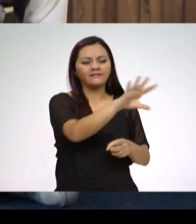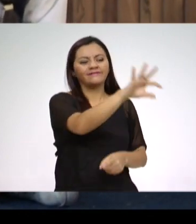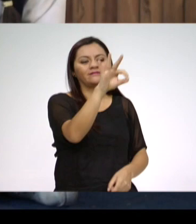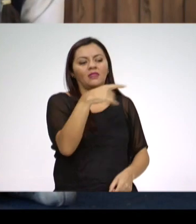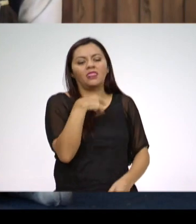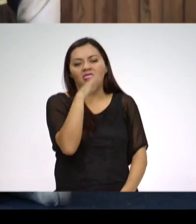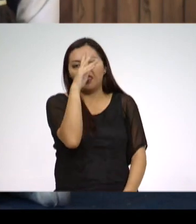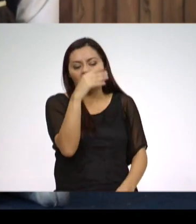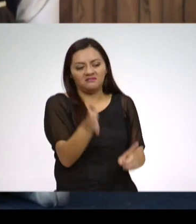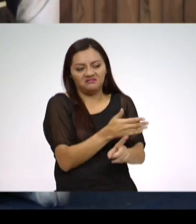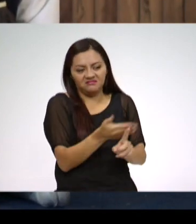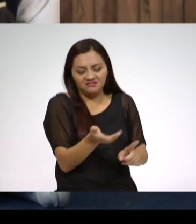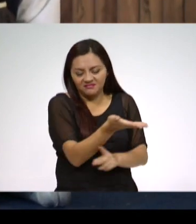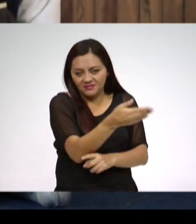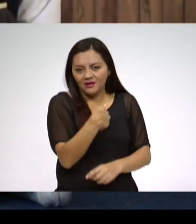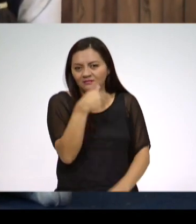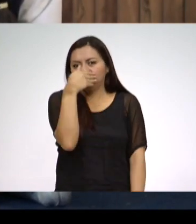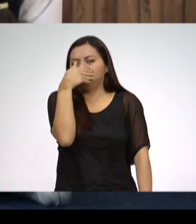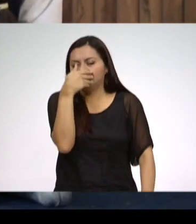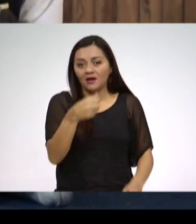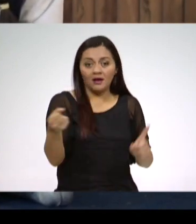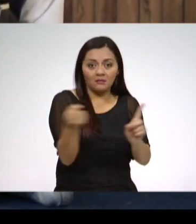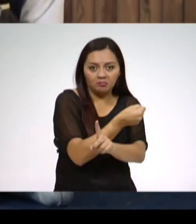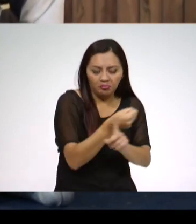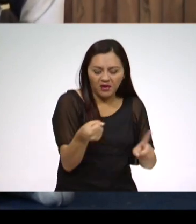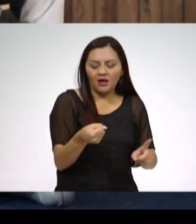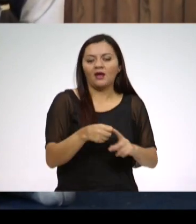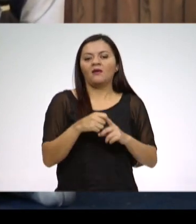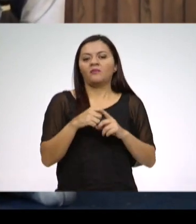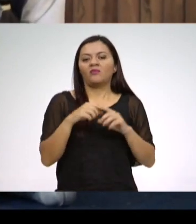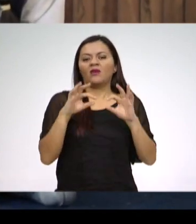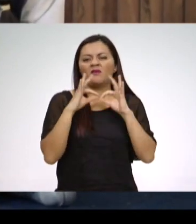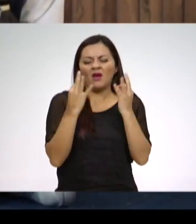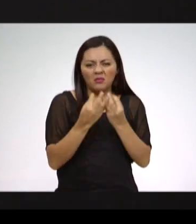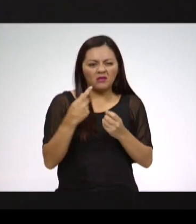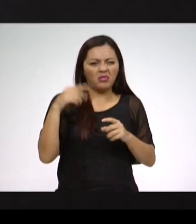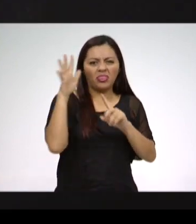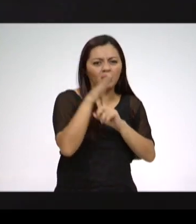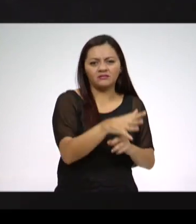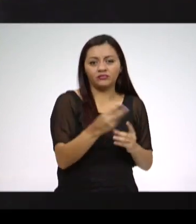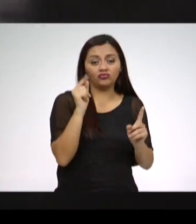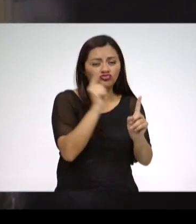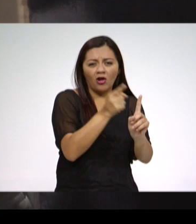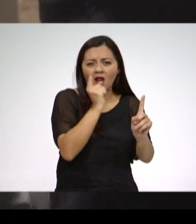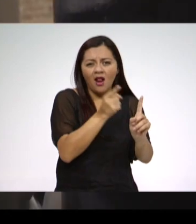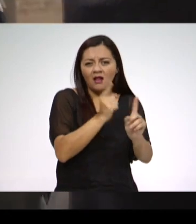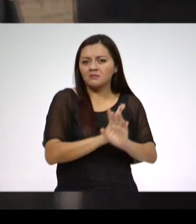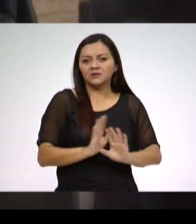que le pegan, le molestan, y solo a él.